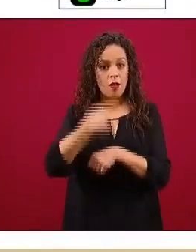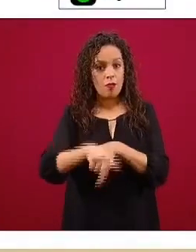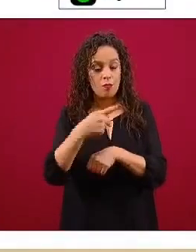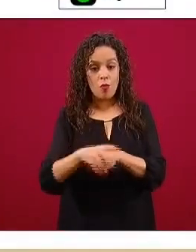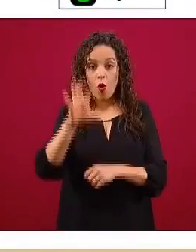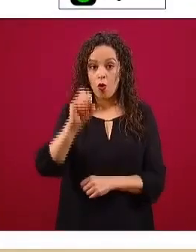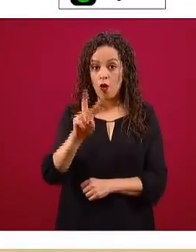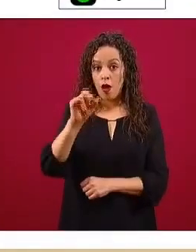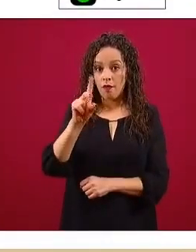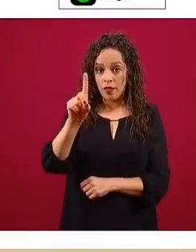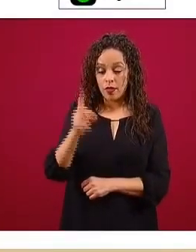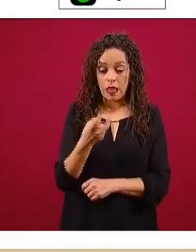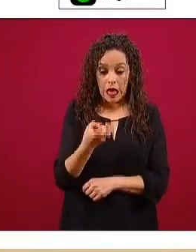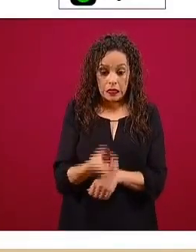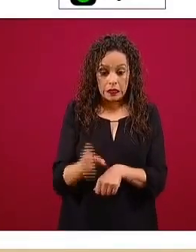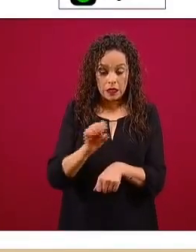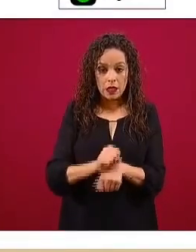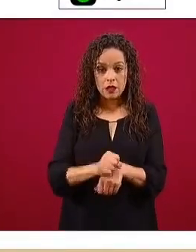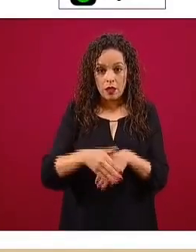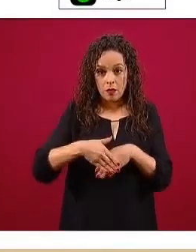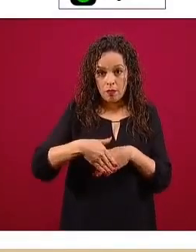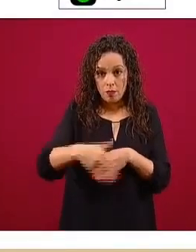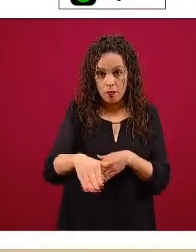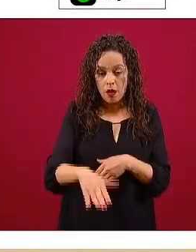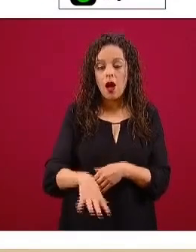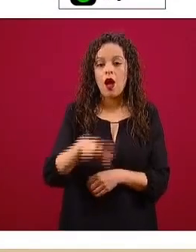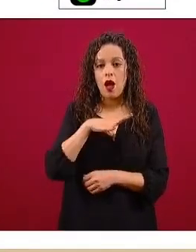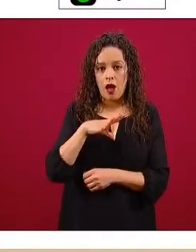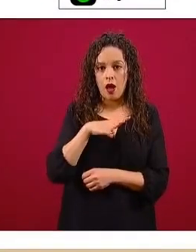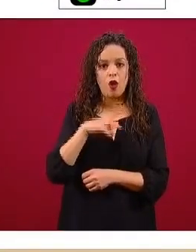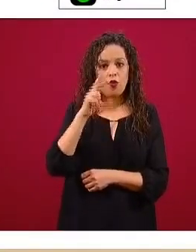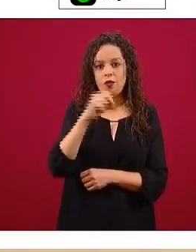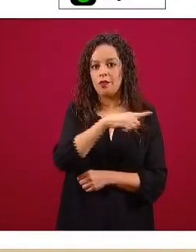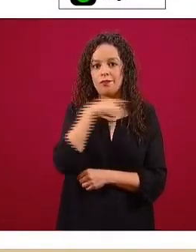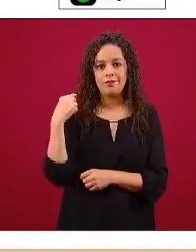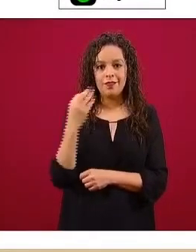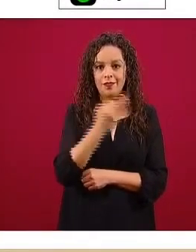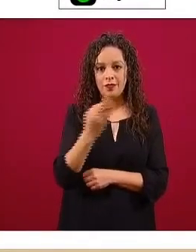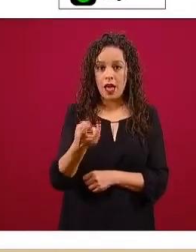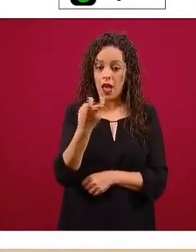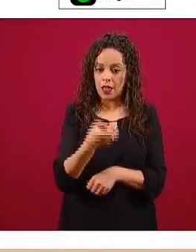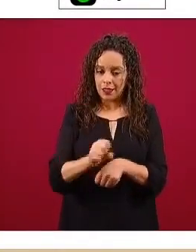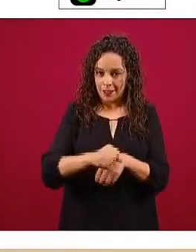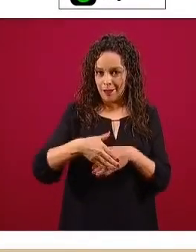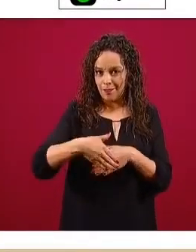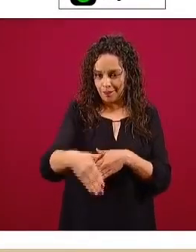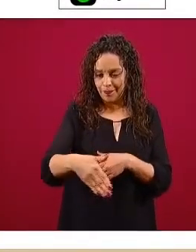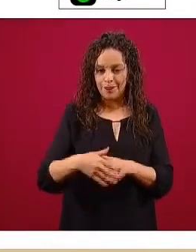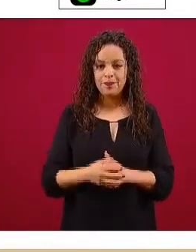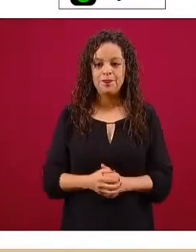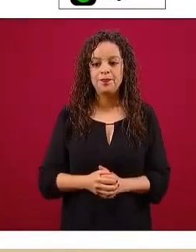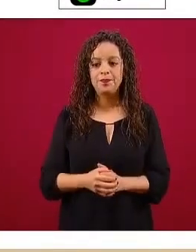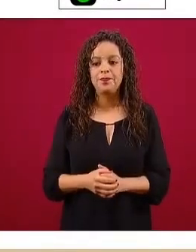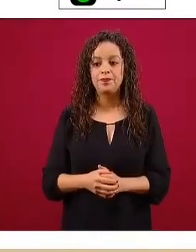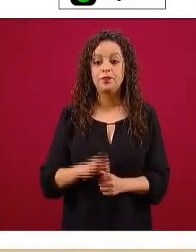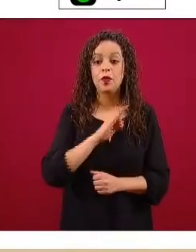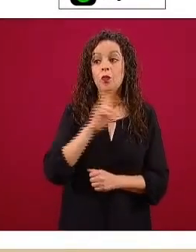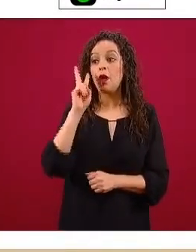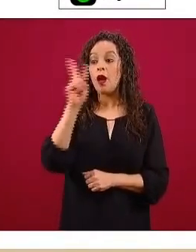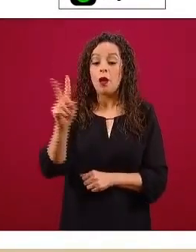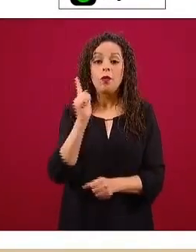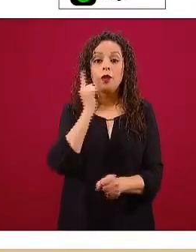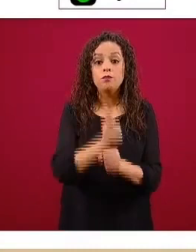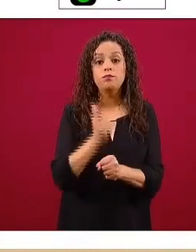vigente durante toda esta semana y hasta el día domingo, y es muy importante entonces identificar cuáles son